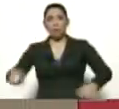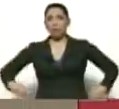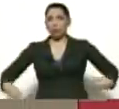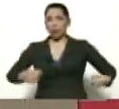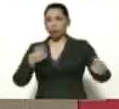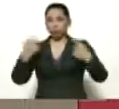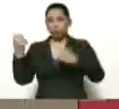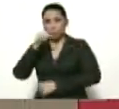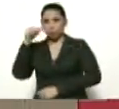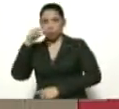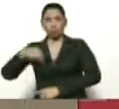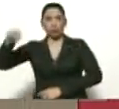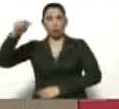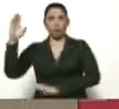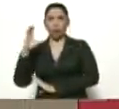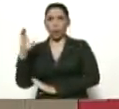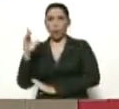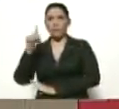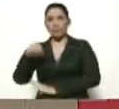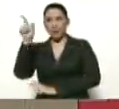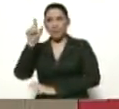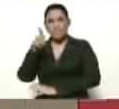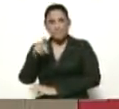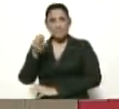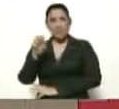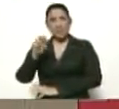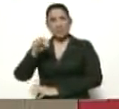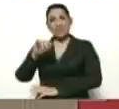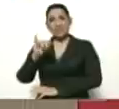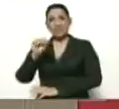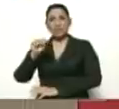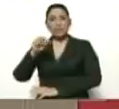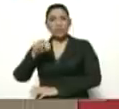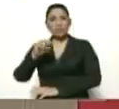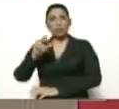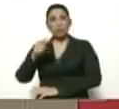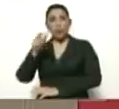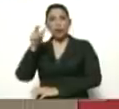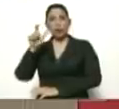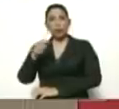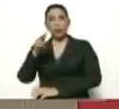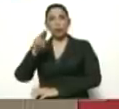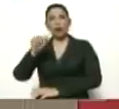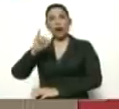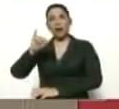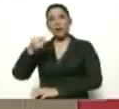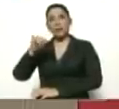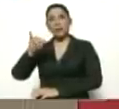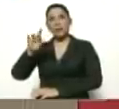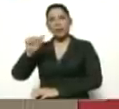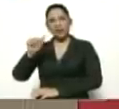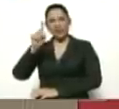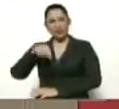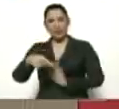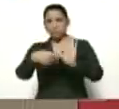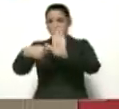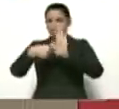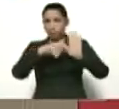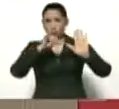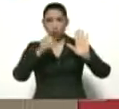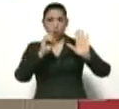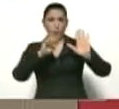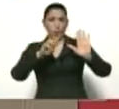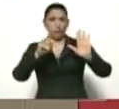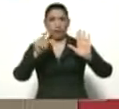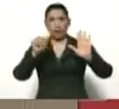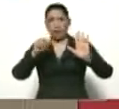norte de colombia y en la península de la guajira queda plenamente demostrada la relación que tiene jordan woodrow con la